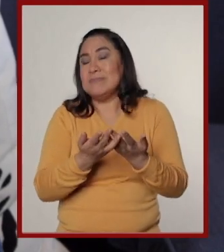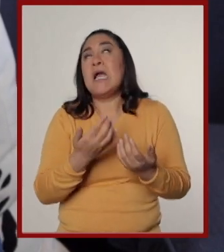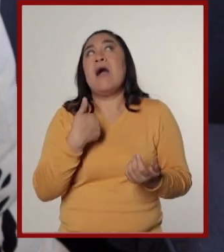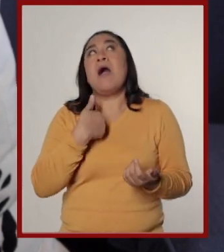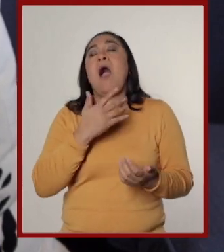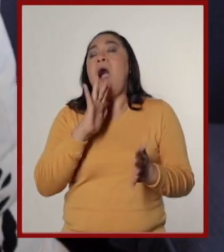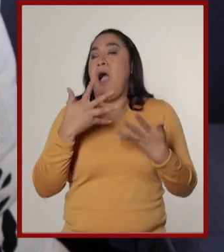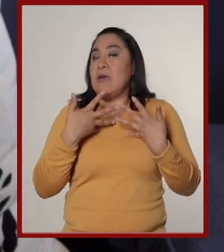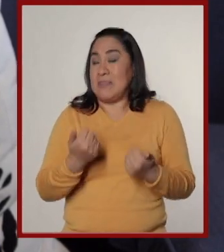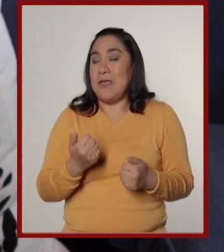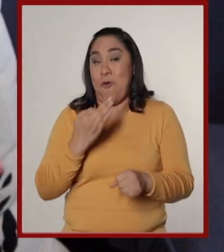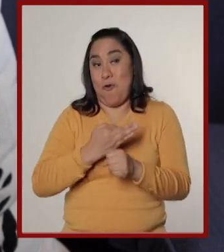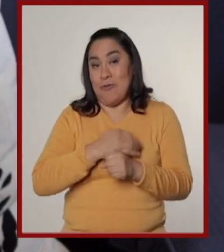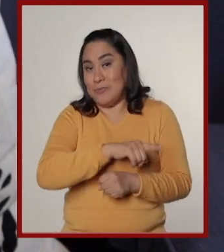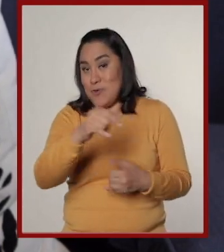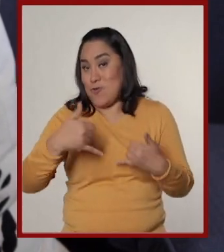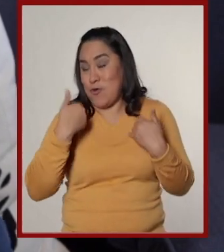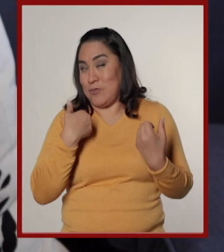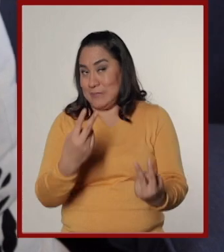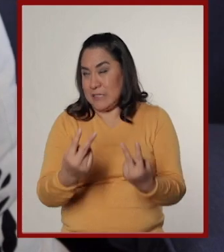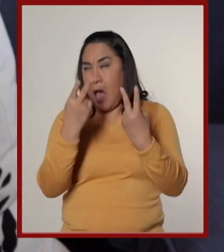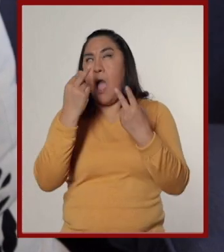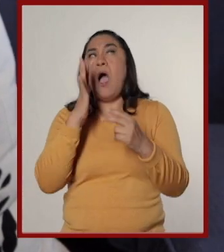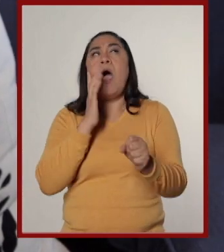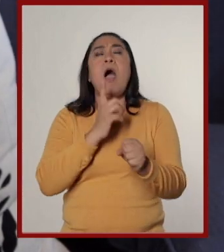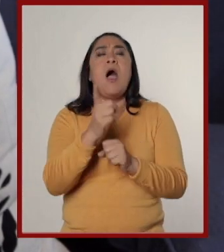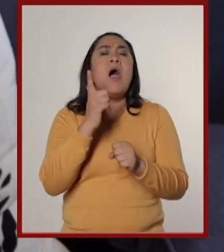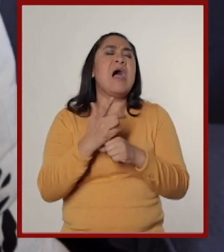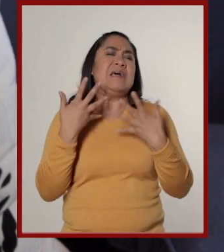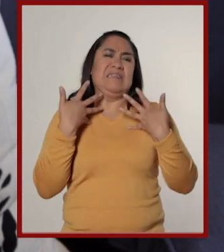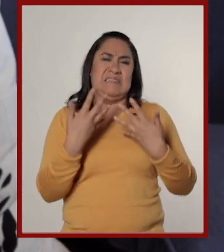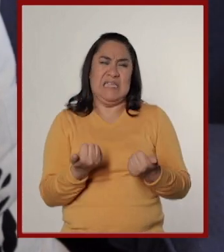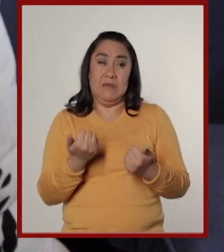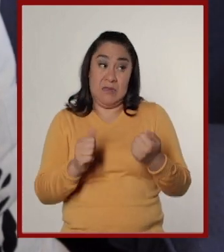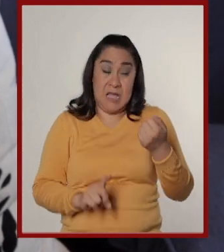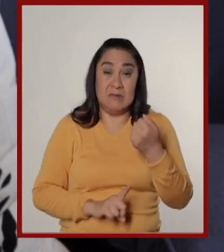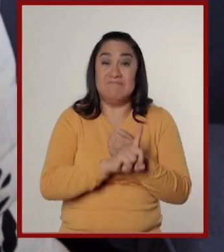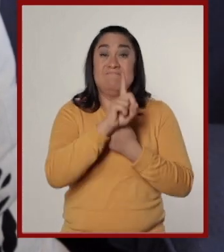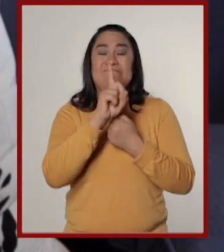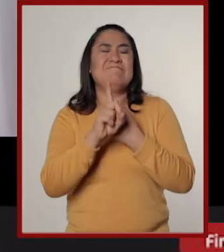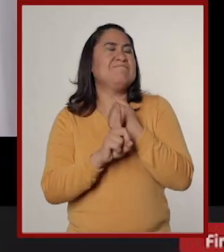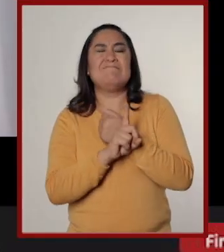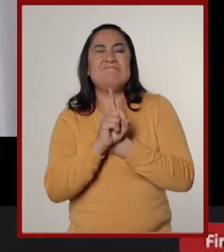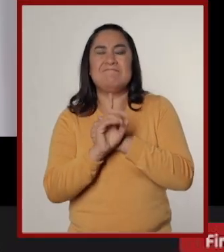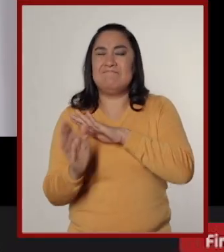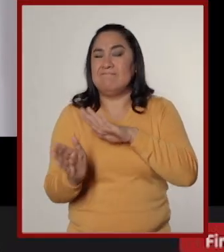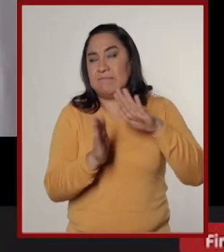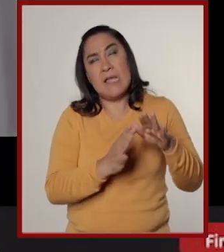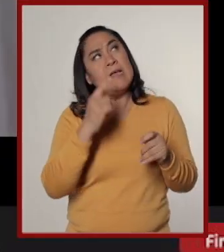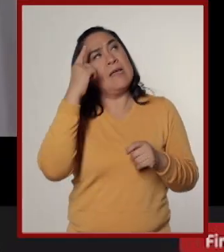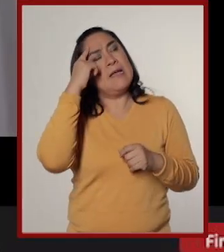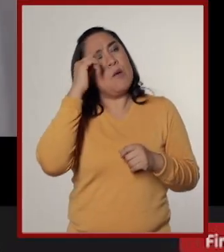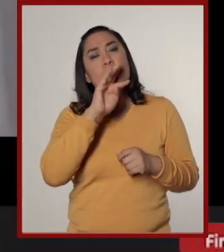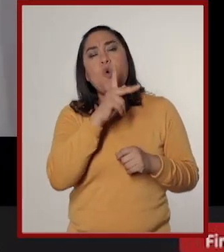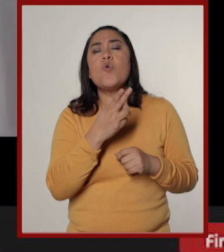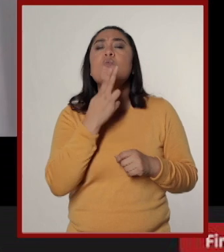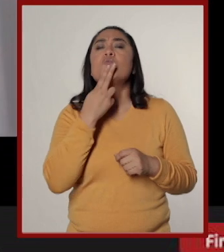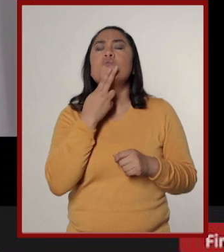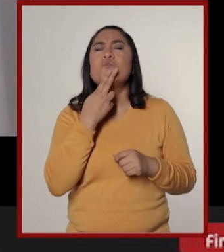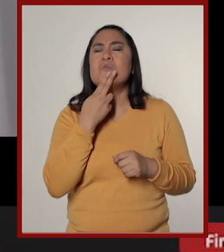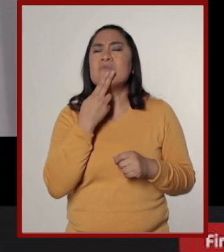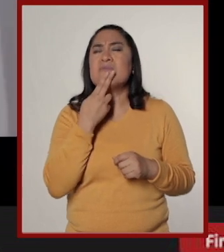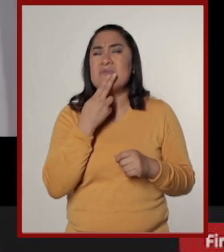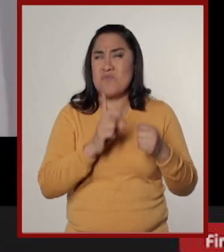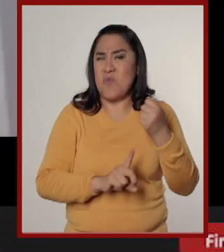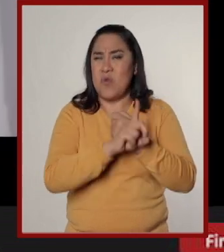poder solucionarlo o llegar al objetivo que deseen. Muchas gracias, Berta, por estar en Jóvenes en TV. Les esté llegando este tipo de materiales a los muchachos